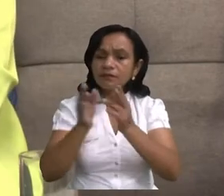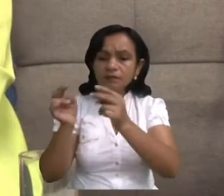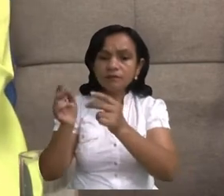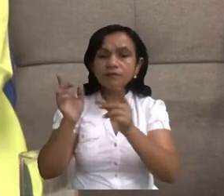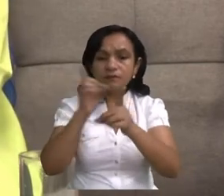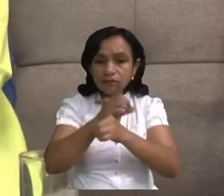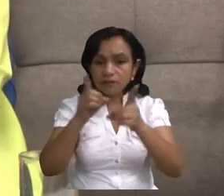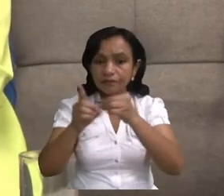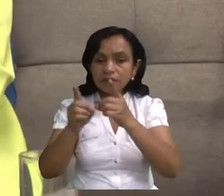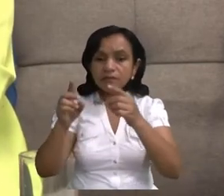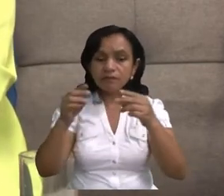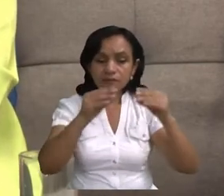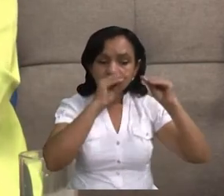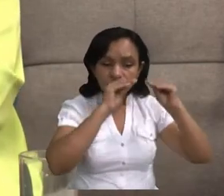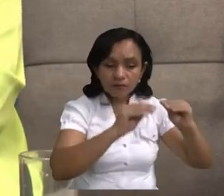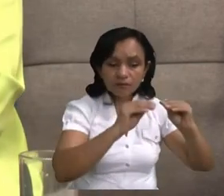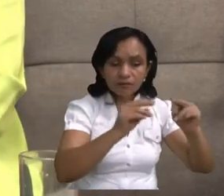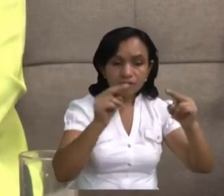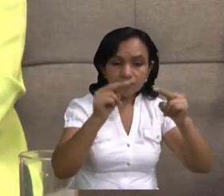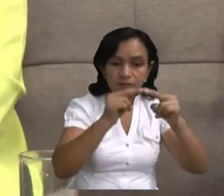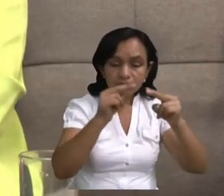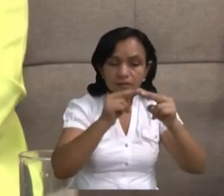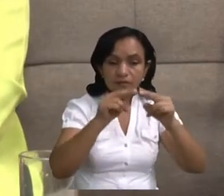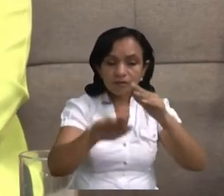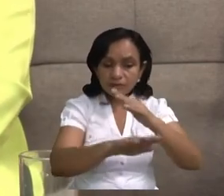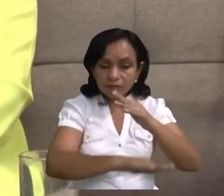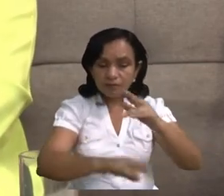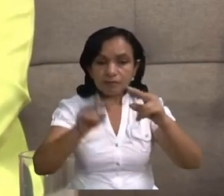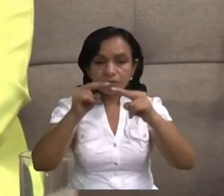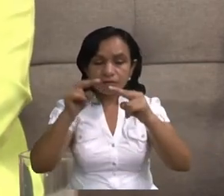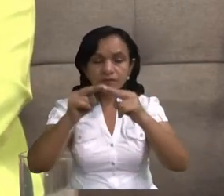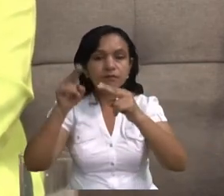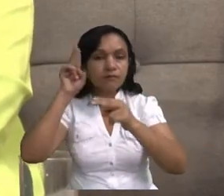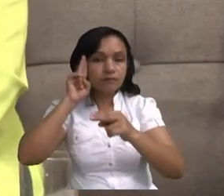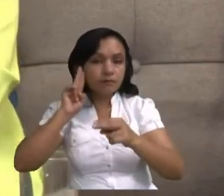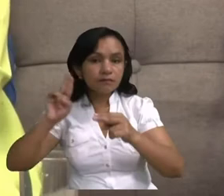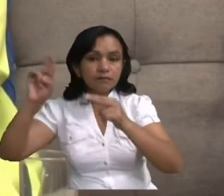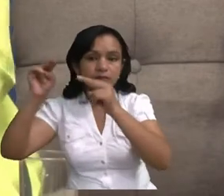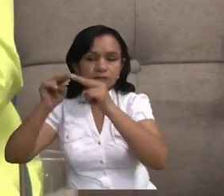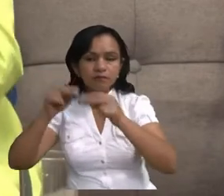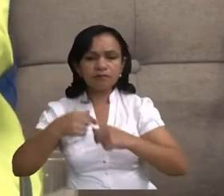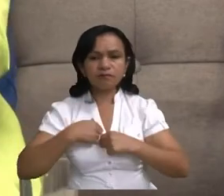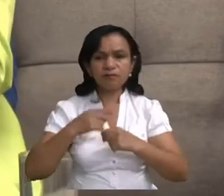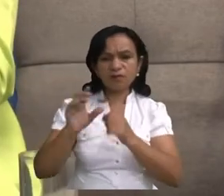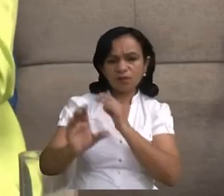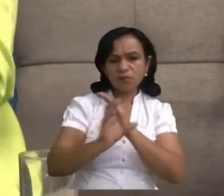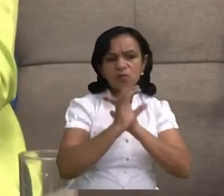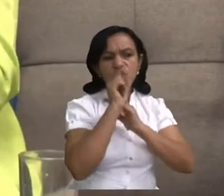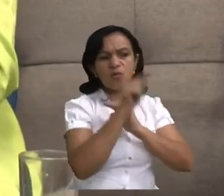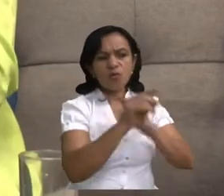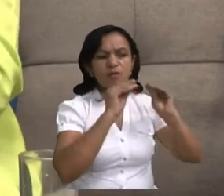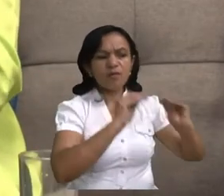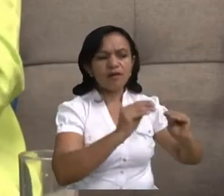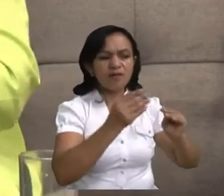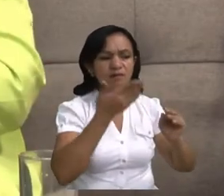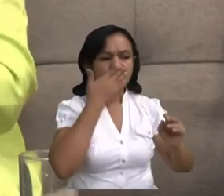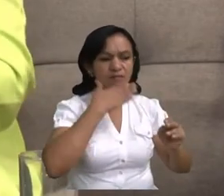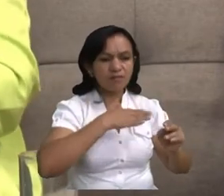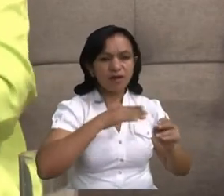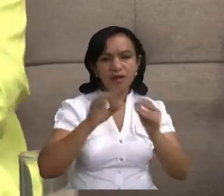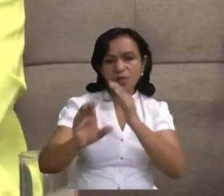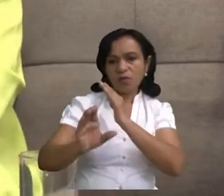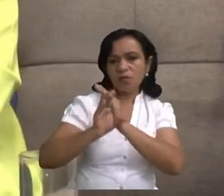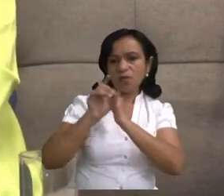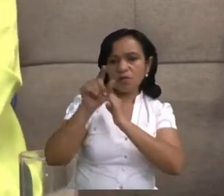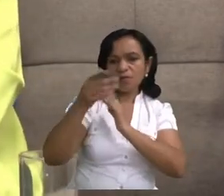articulación en los subsistemas, porque siempre ahí se está culpabilizando uno al otro. Entonces, cuando nos integramos, nos damos cuenta entonces